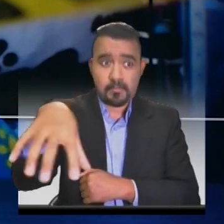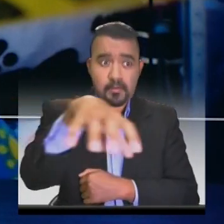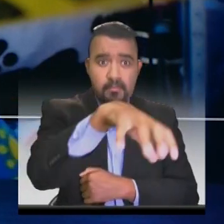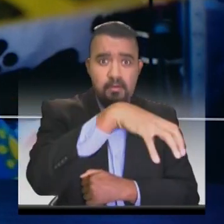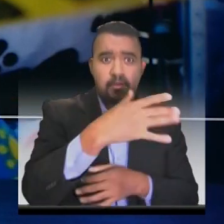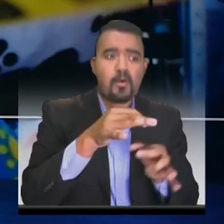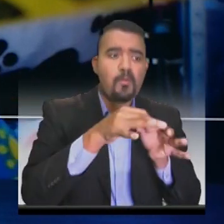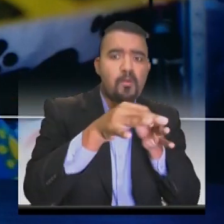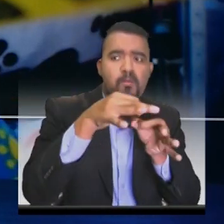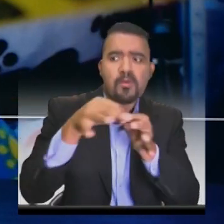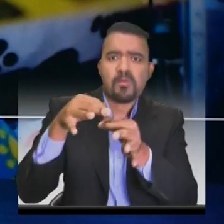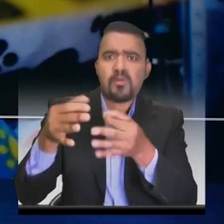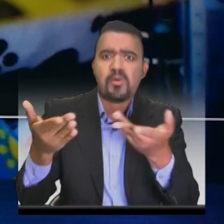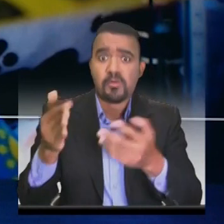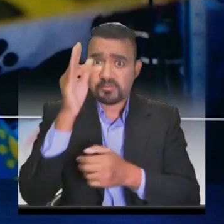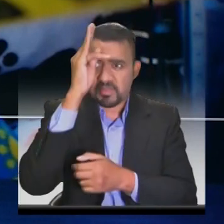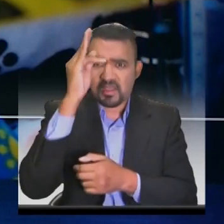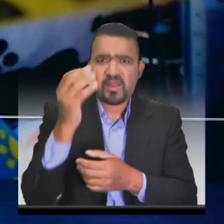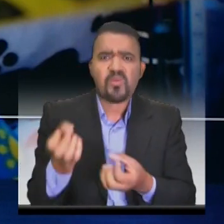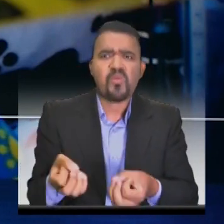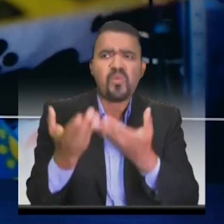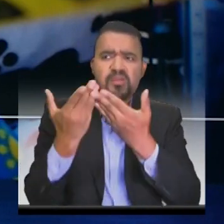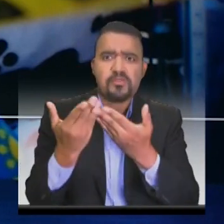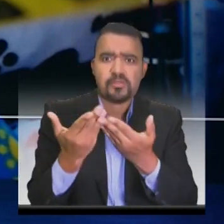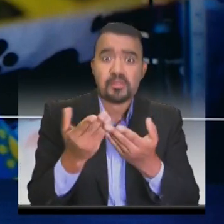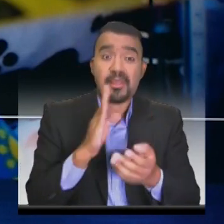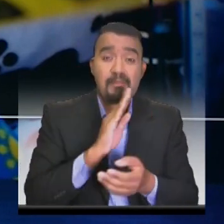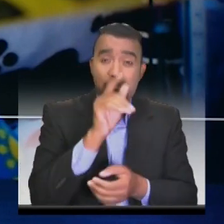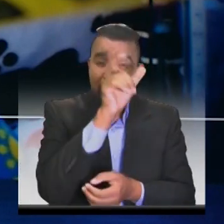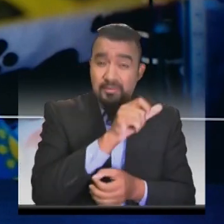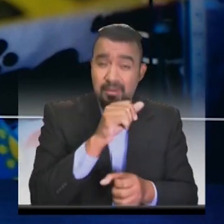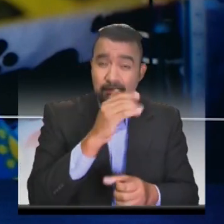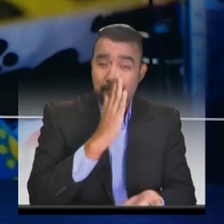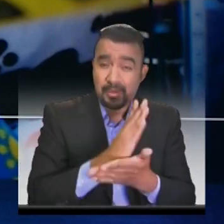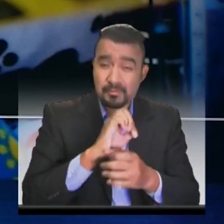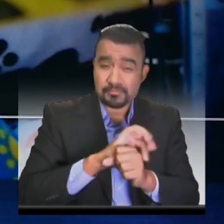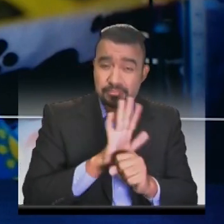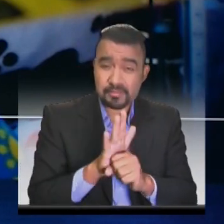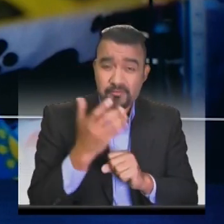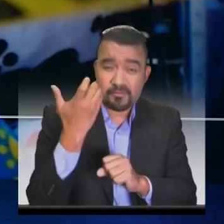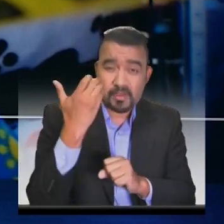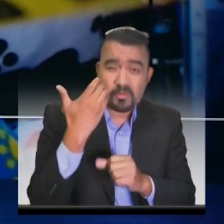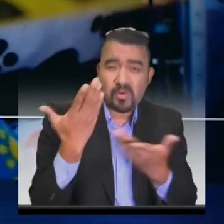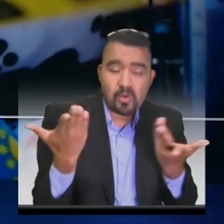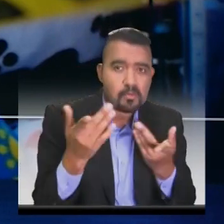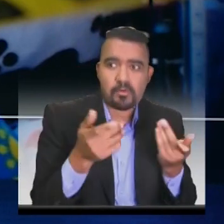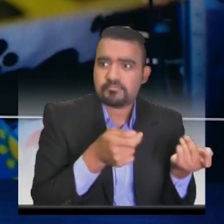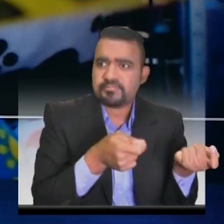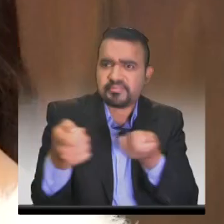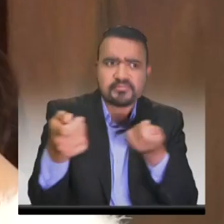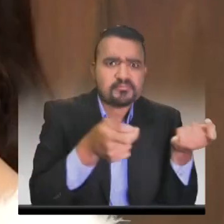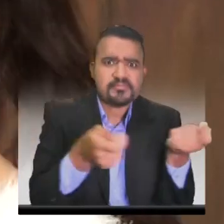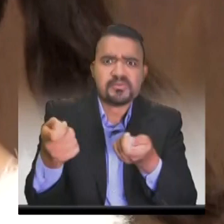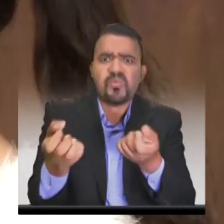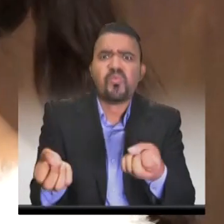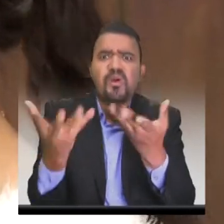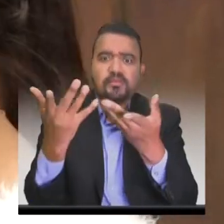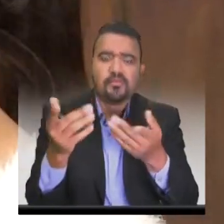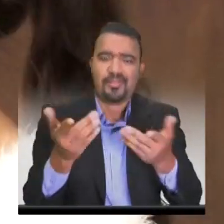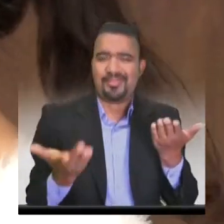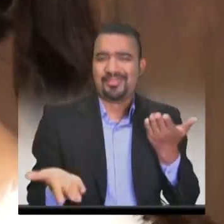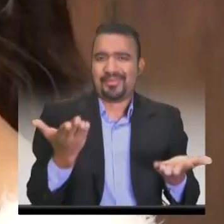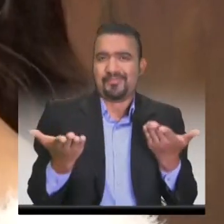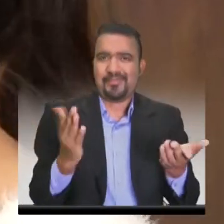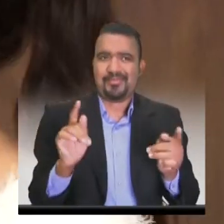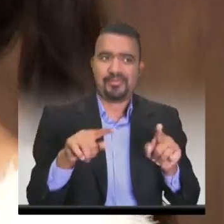el Oriente, las medidas podrían extremarse según la Secretaría de Productividad Departamental. Según la